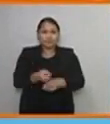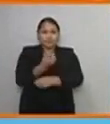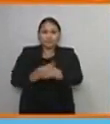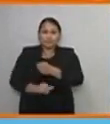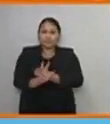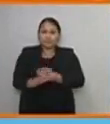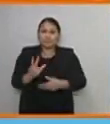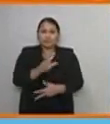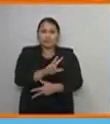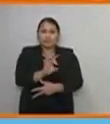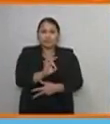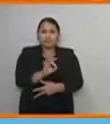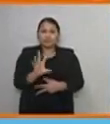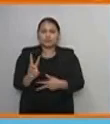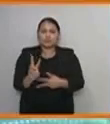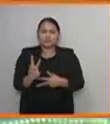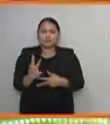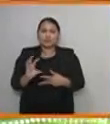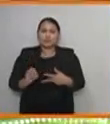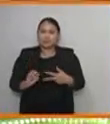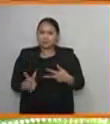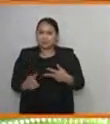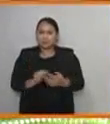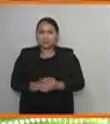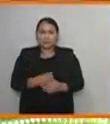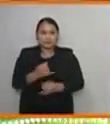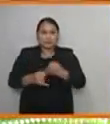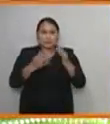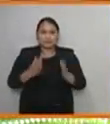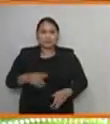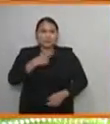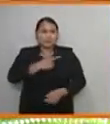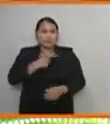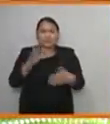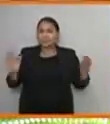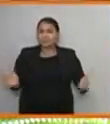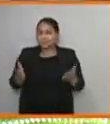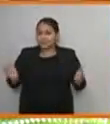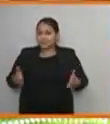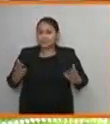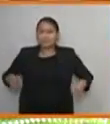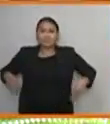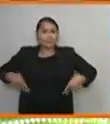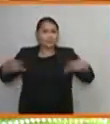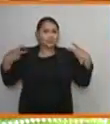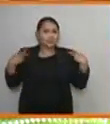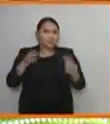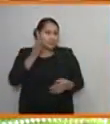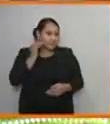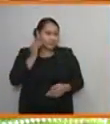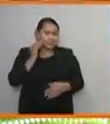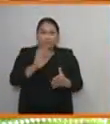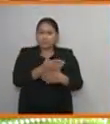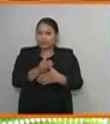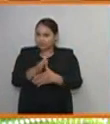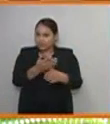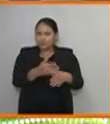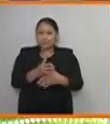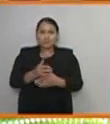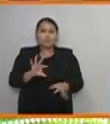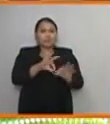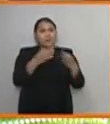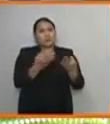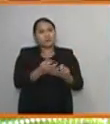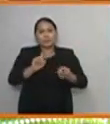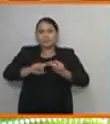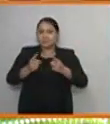38, 16 y 02. Queridos jugadores, nos complace seguir animándote. No dejes de vivir la experiencia de compartir con